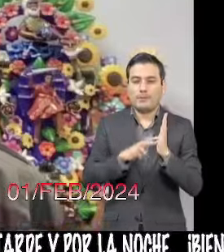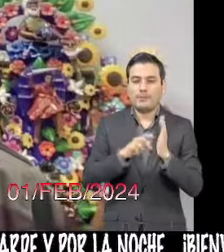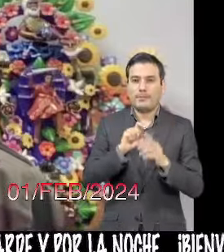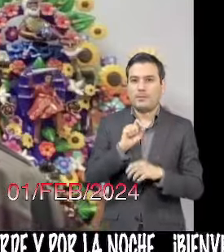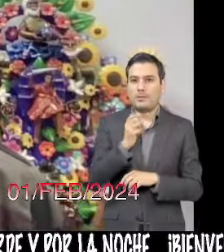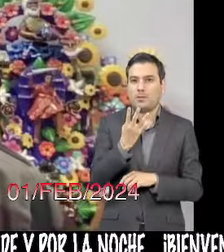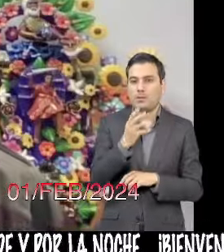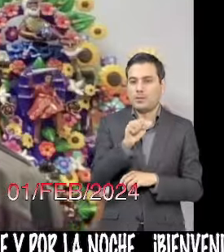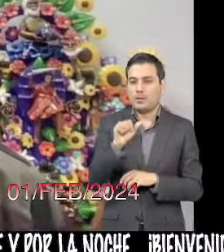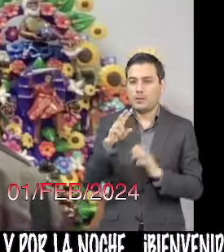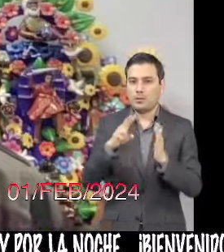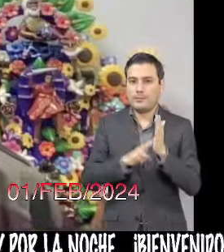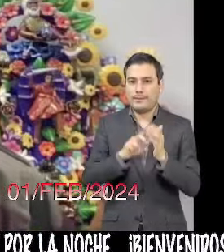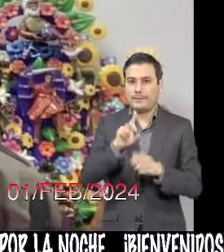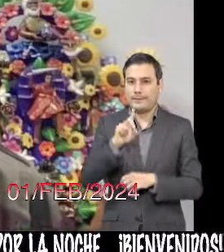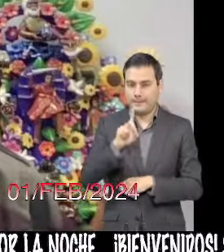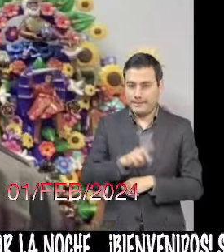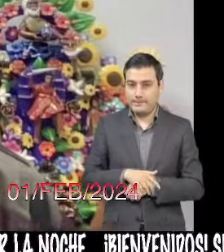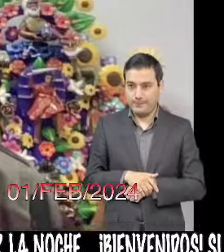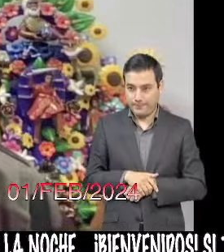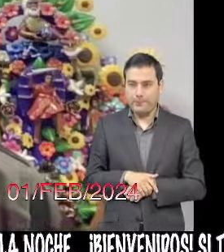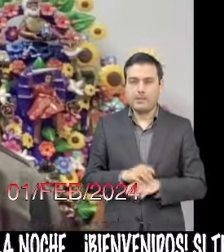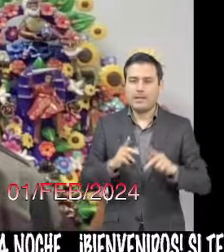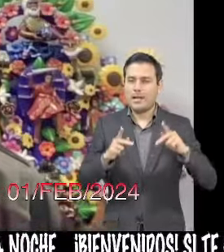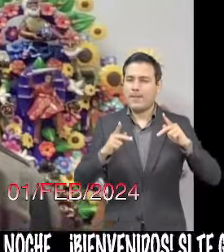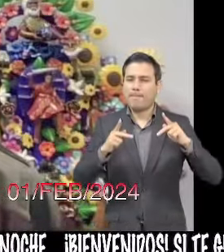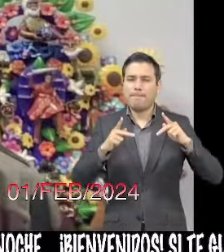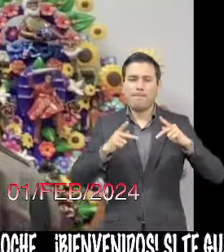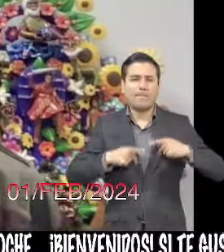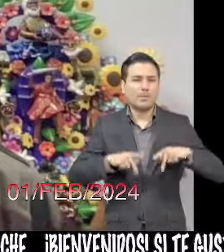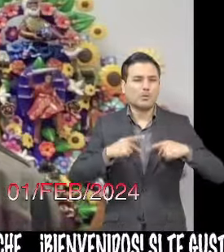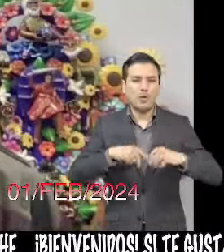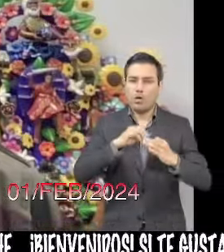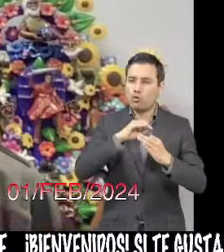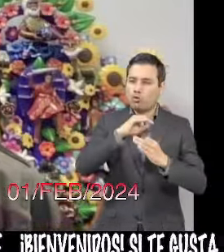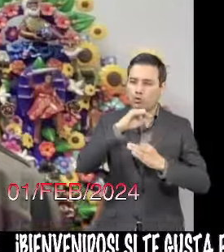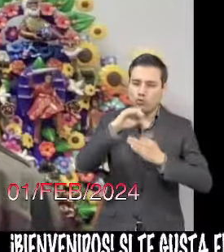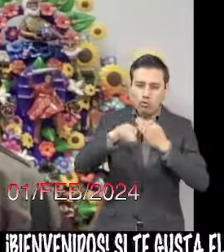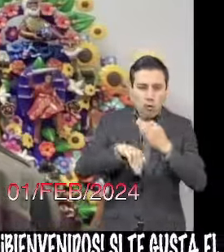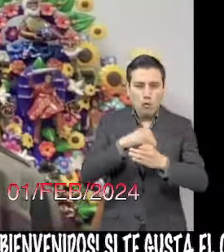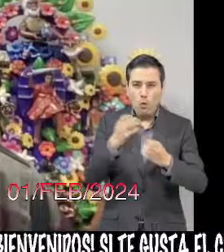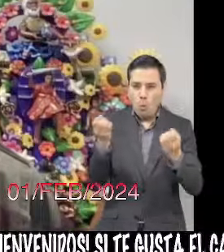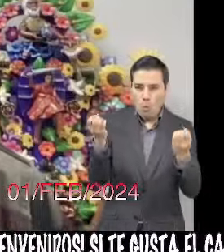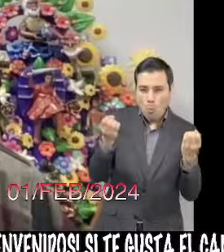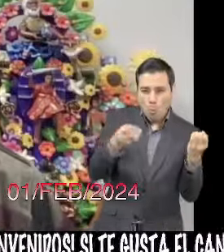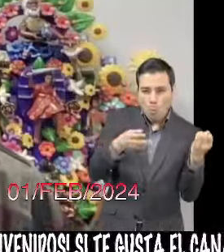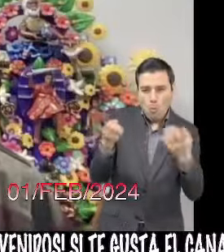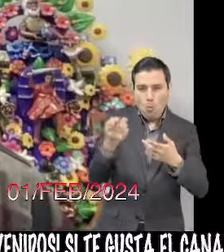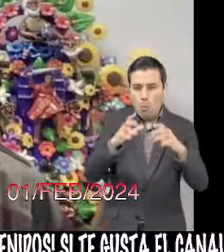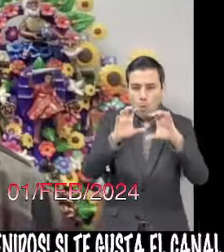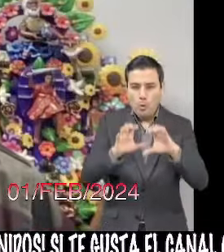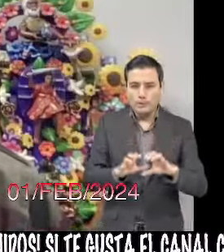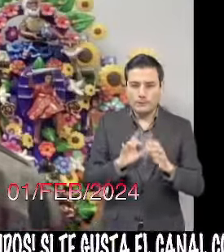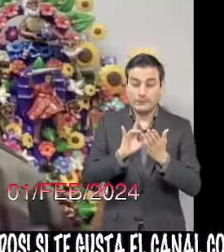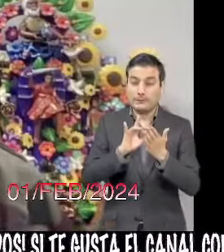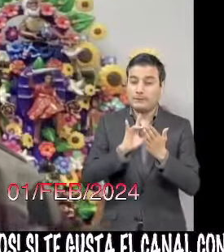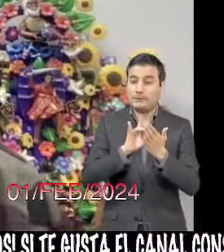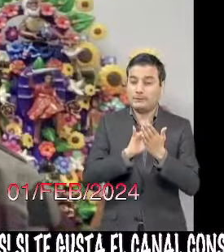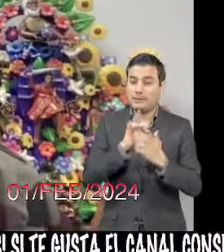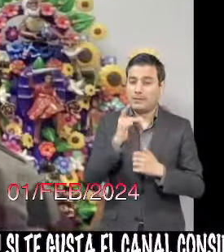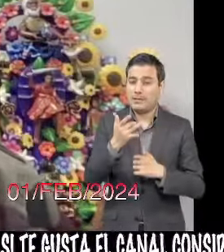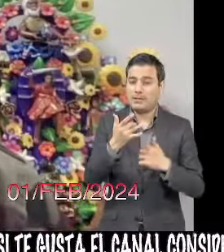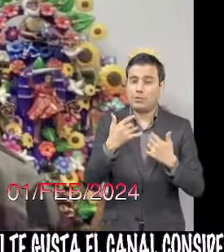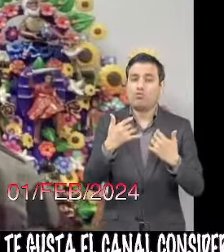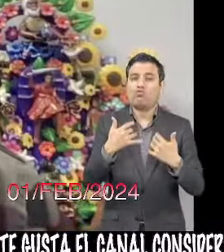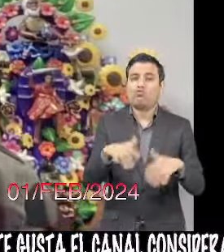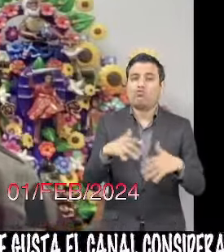2024-2030. Por eso un agradecimiento grande a toda la gente que participó en este gran proceso. Es un proceso inédito y que